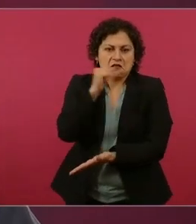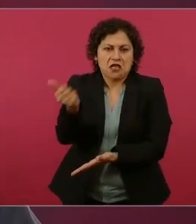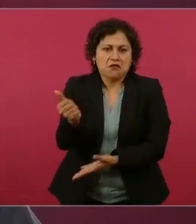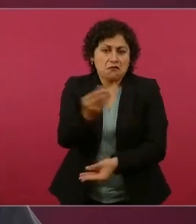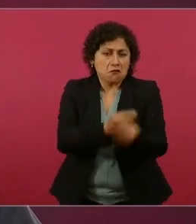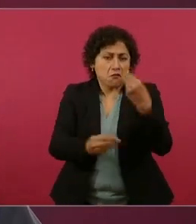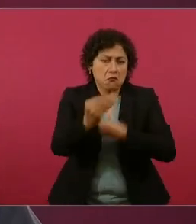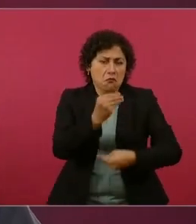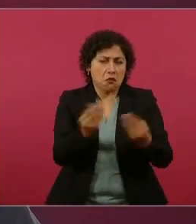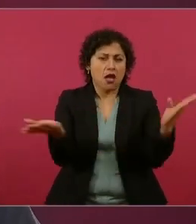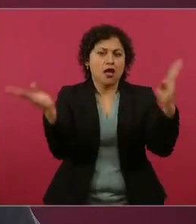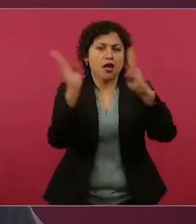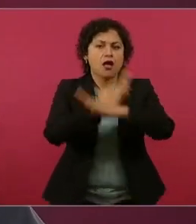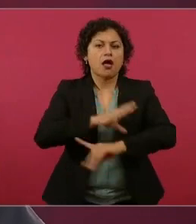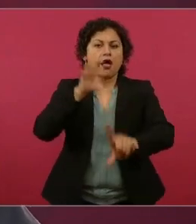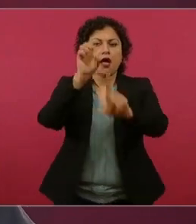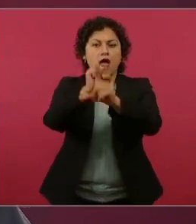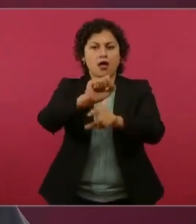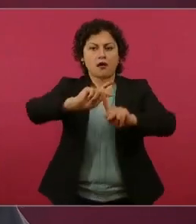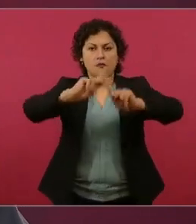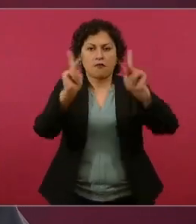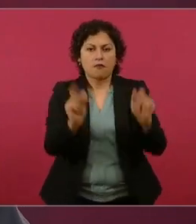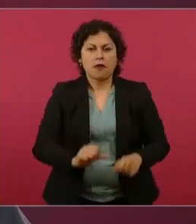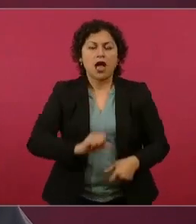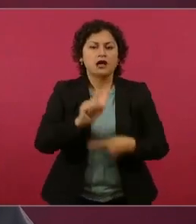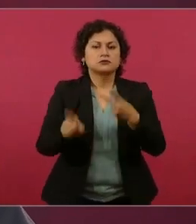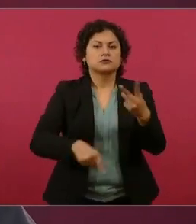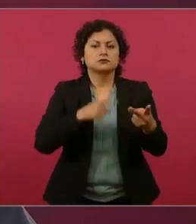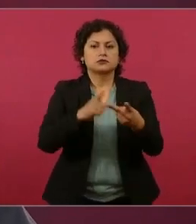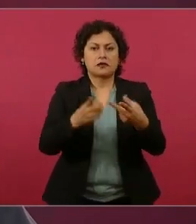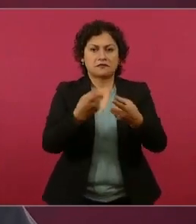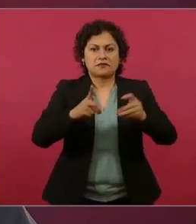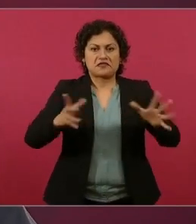controversias, cooperación para el desarrollo.